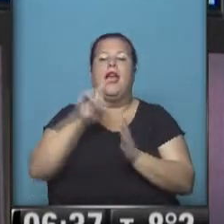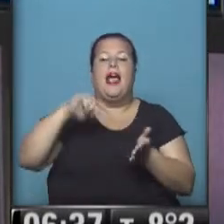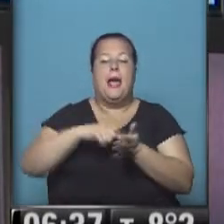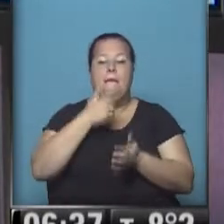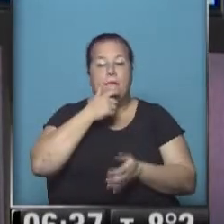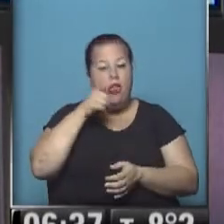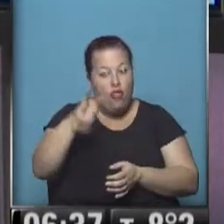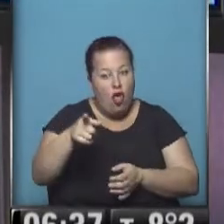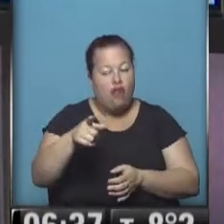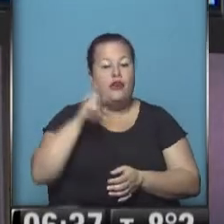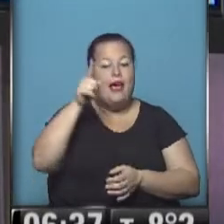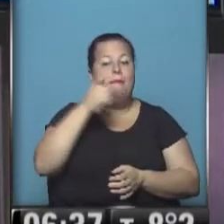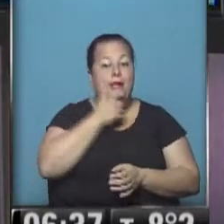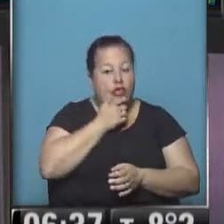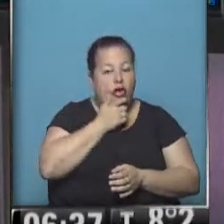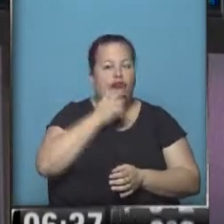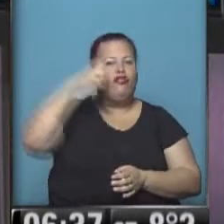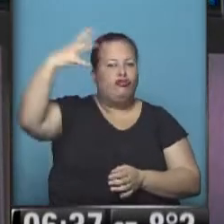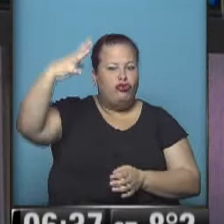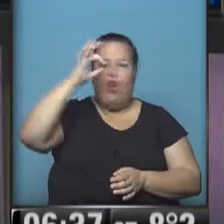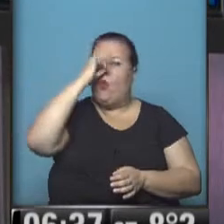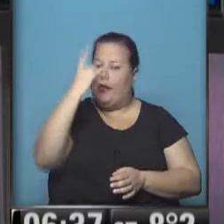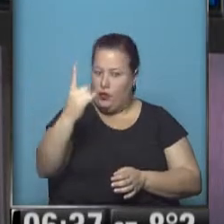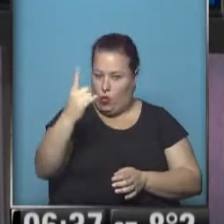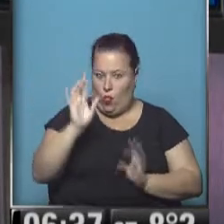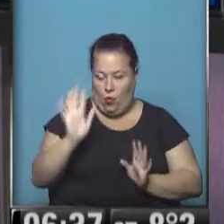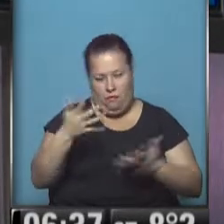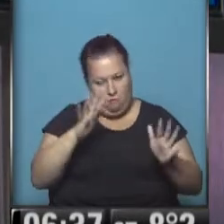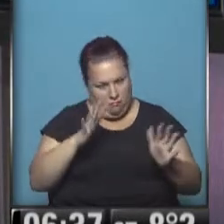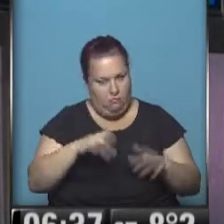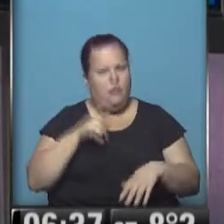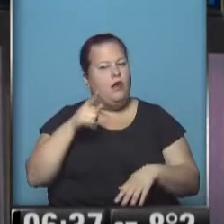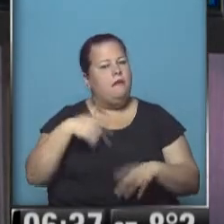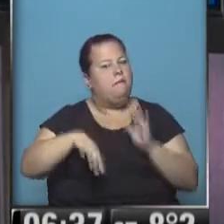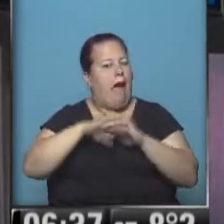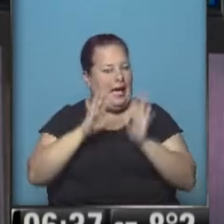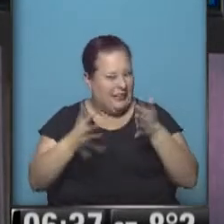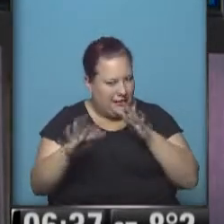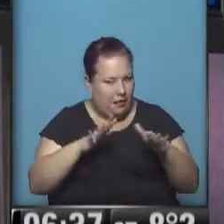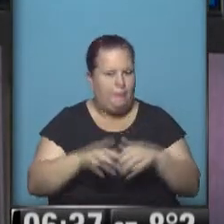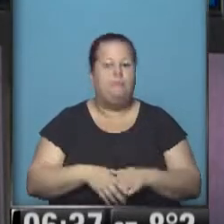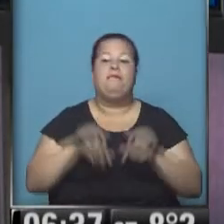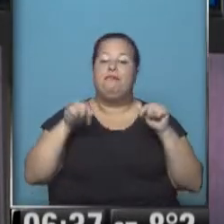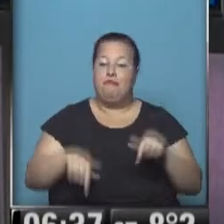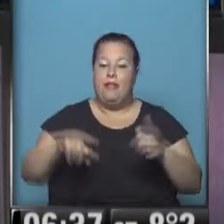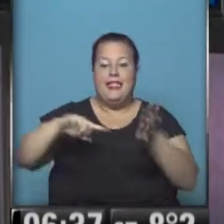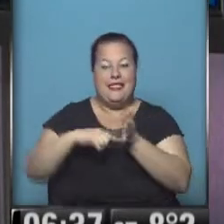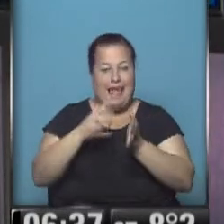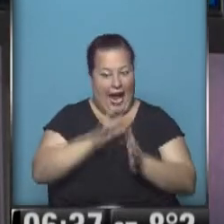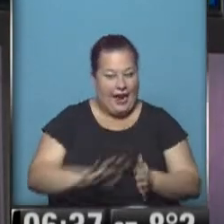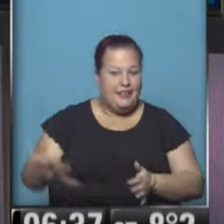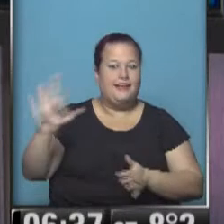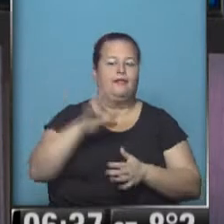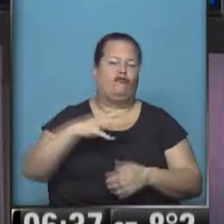ciudad de mendoza para los mendocinos sol 21 aproximado estamos gestionando una máxima aquí tenemos la zona central